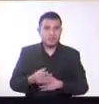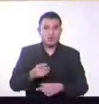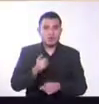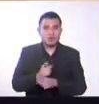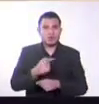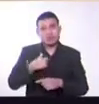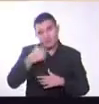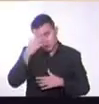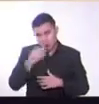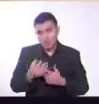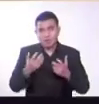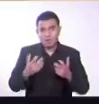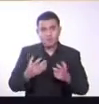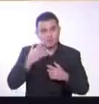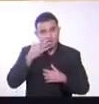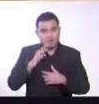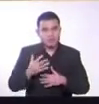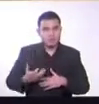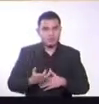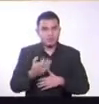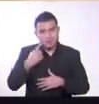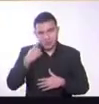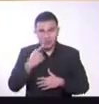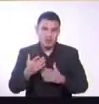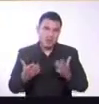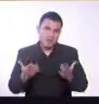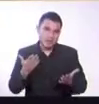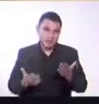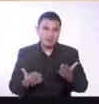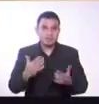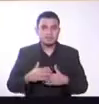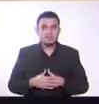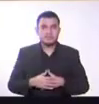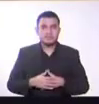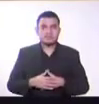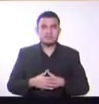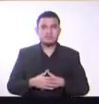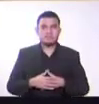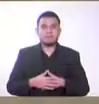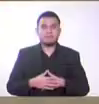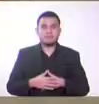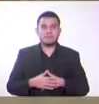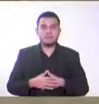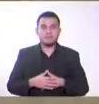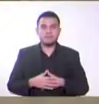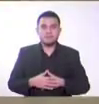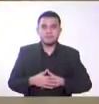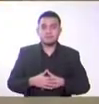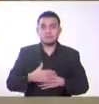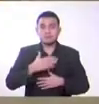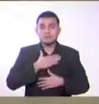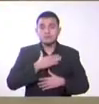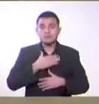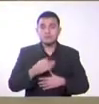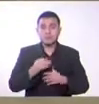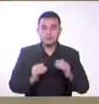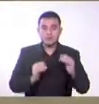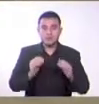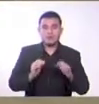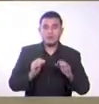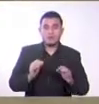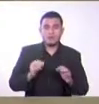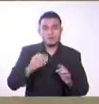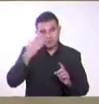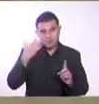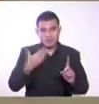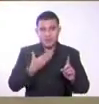muchos ejemplos, ¿verdad? Y vamos a ver algunos tal vez. Los vamos a ver más adelante. Me gustaría también entender, Candy, un poco